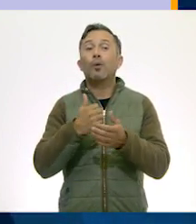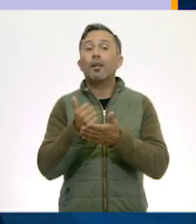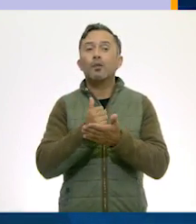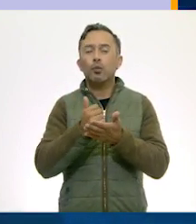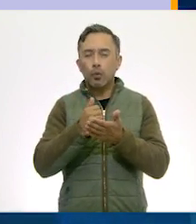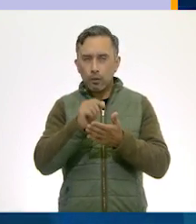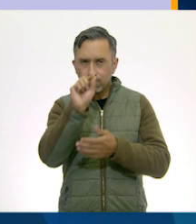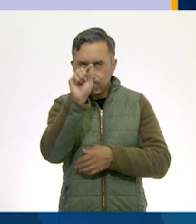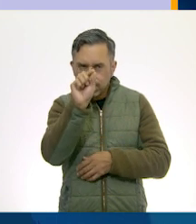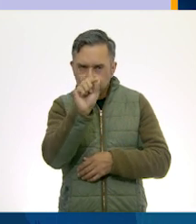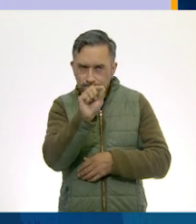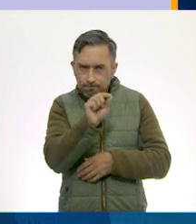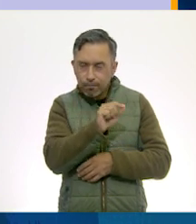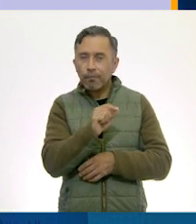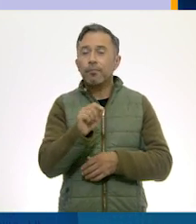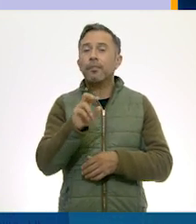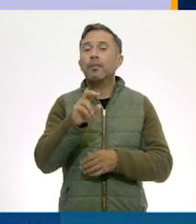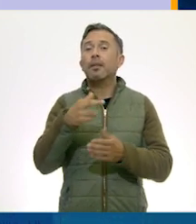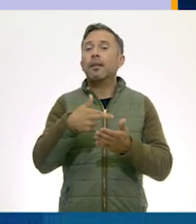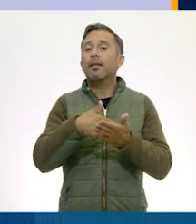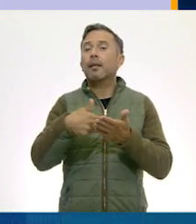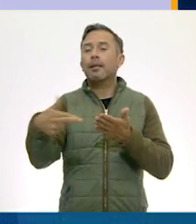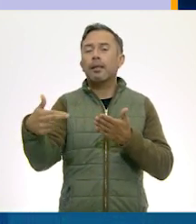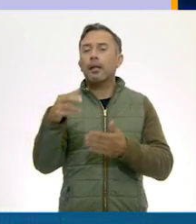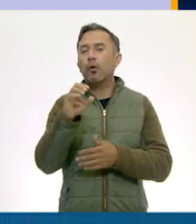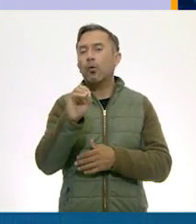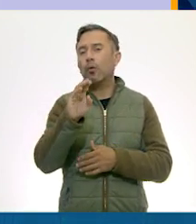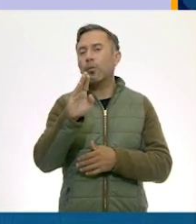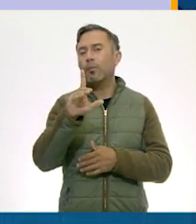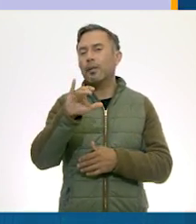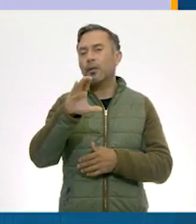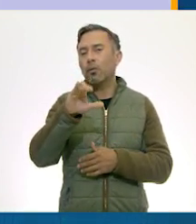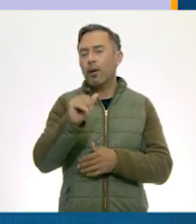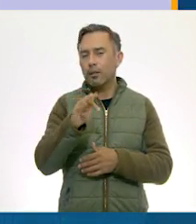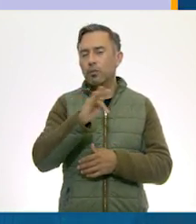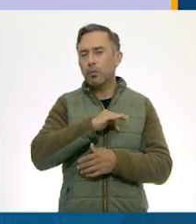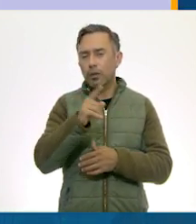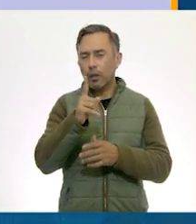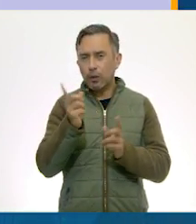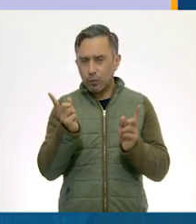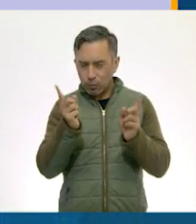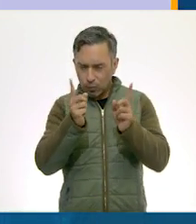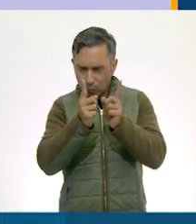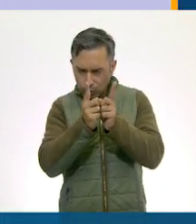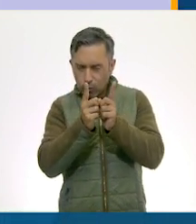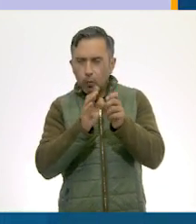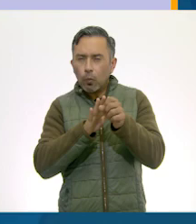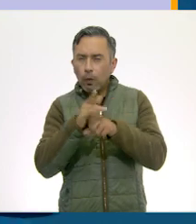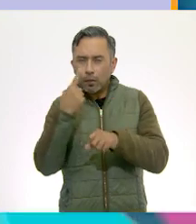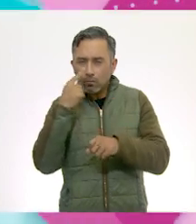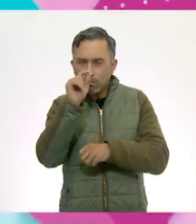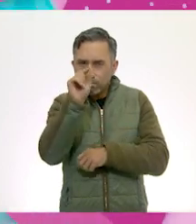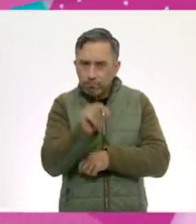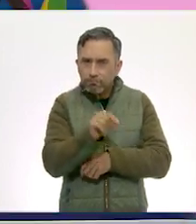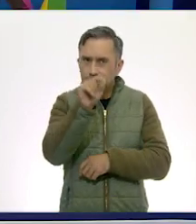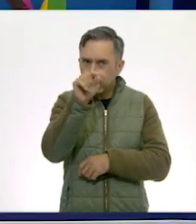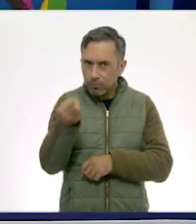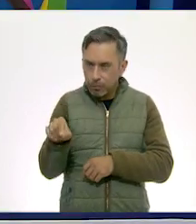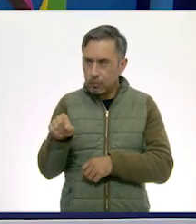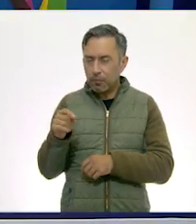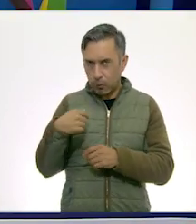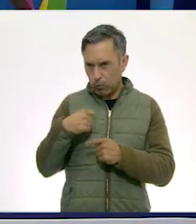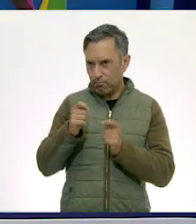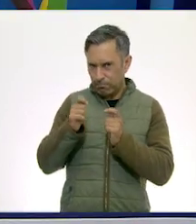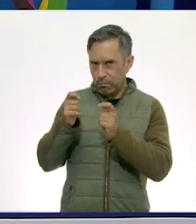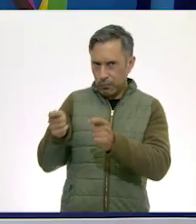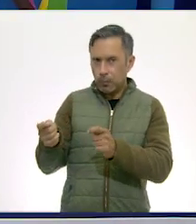de rectas oblicuas que formen un ángulo agudo. A ver, vamos a dejar que ellos nos estén